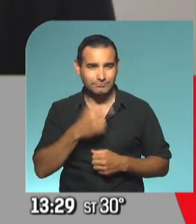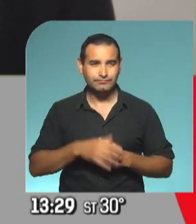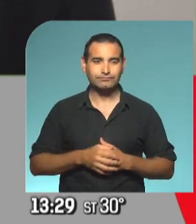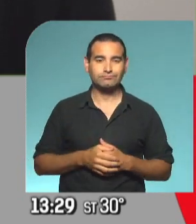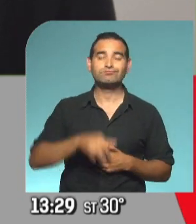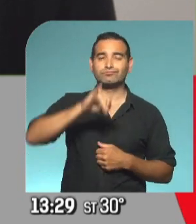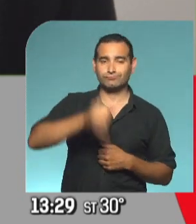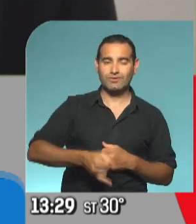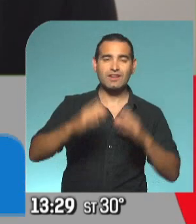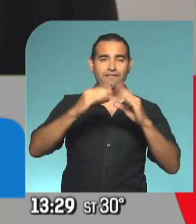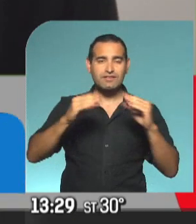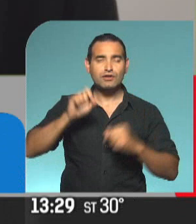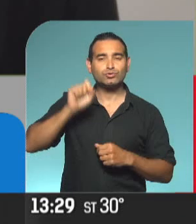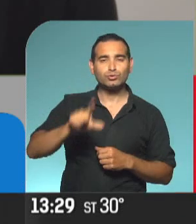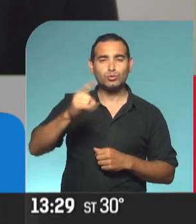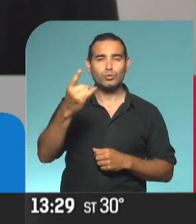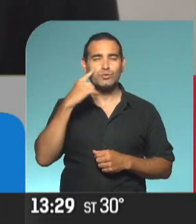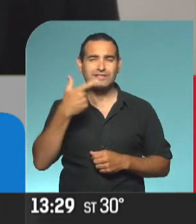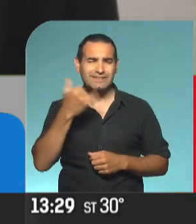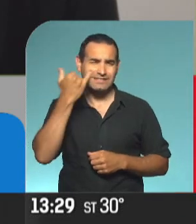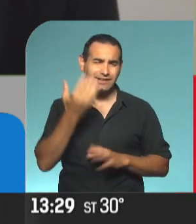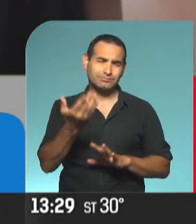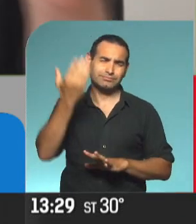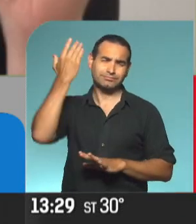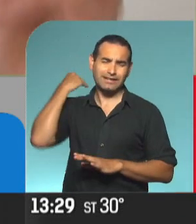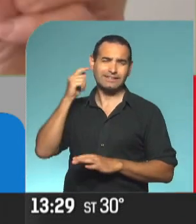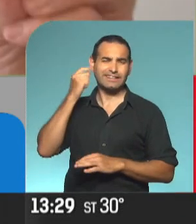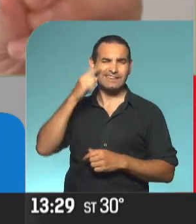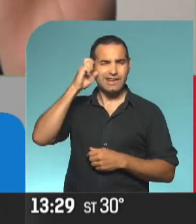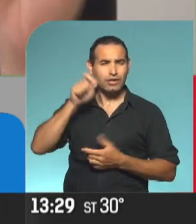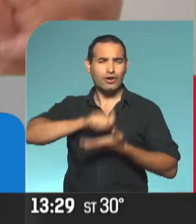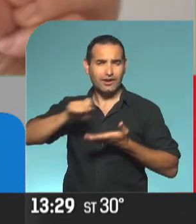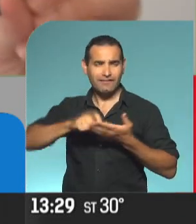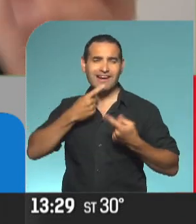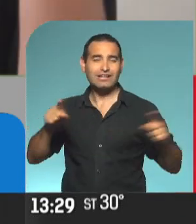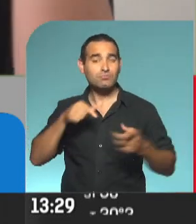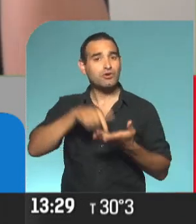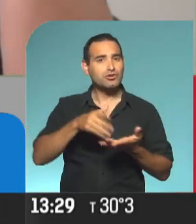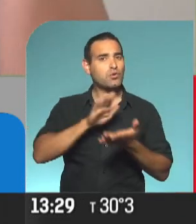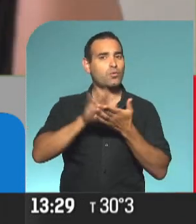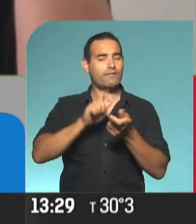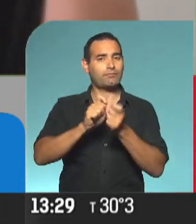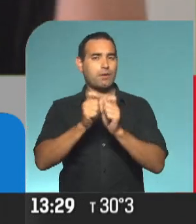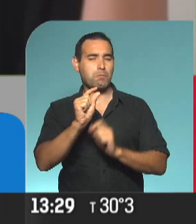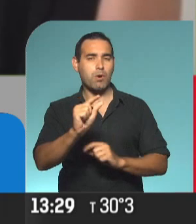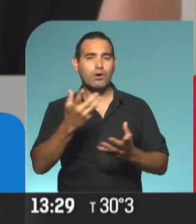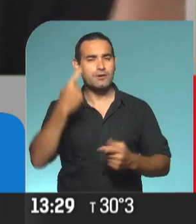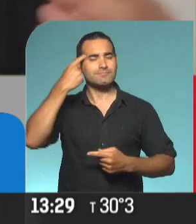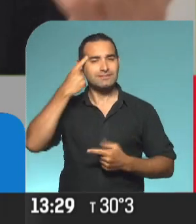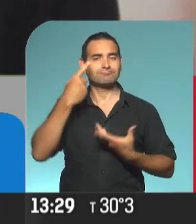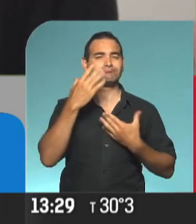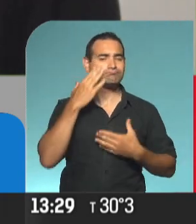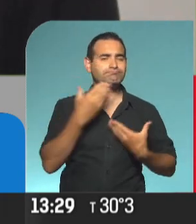la navidad louis es una canción hermosa que hizo hace mucho tiempo leon gieco esta es una reversión muy apropiada para pensar en la solidaridad